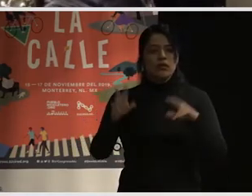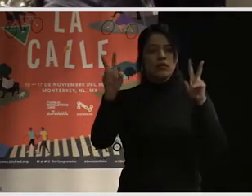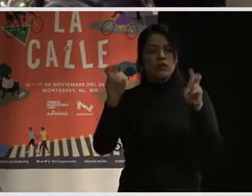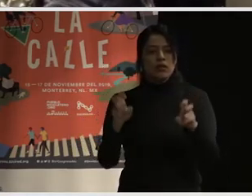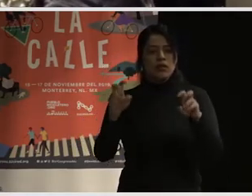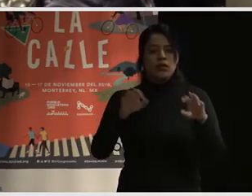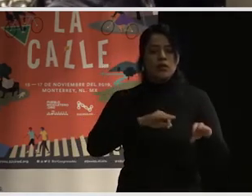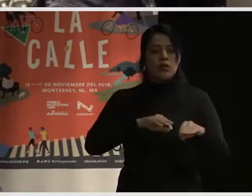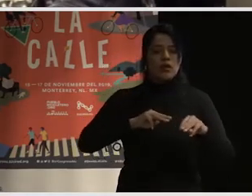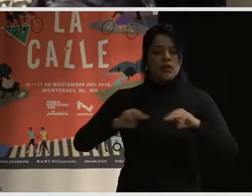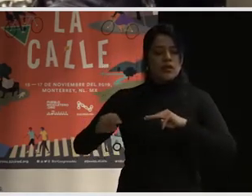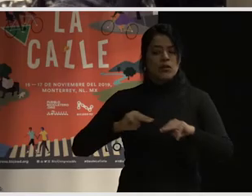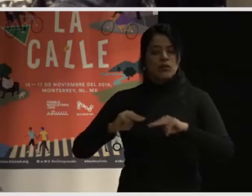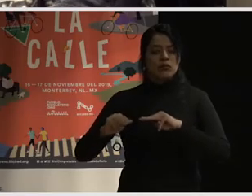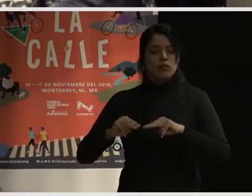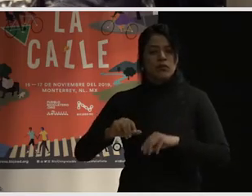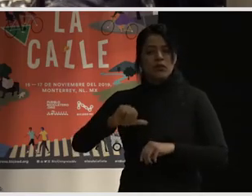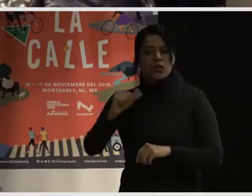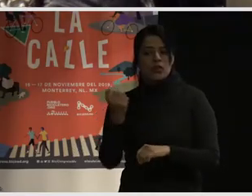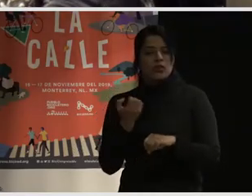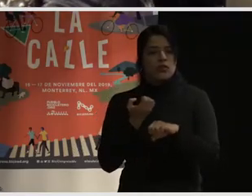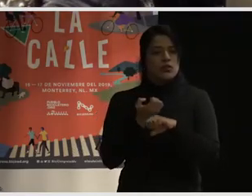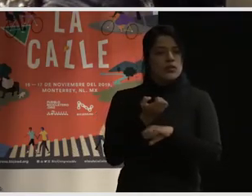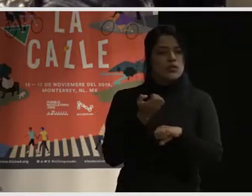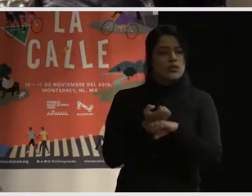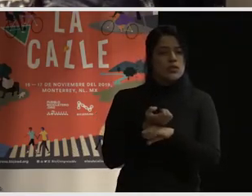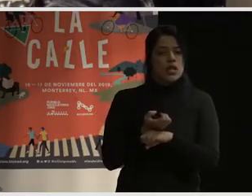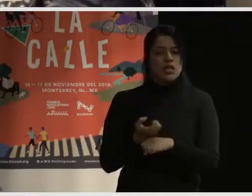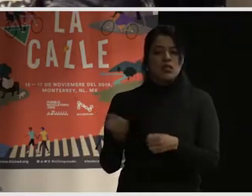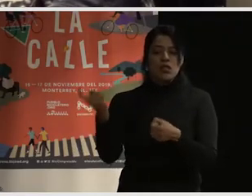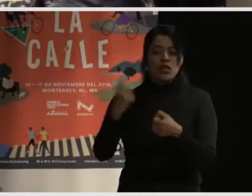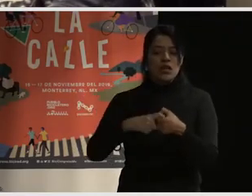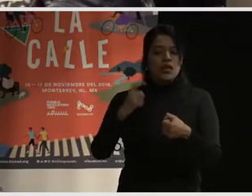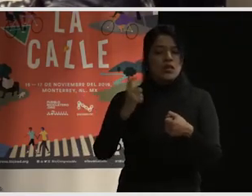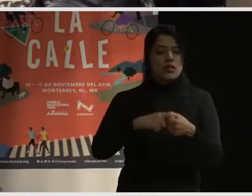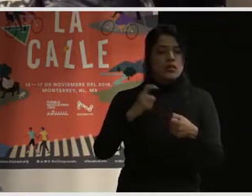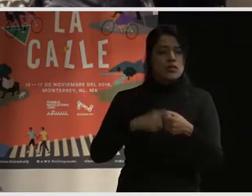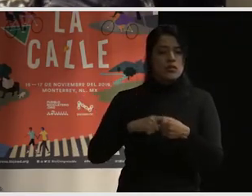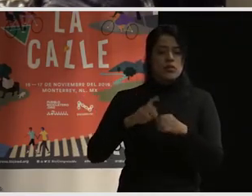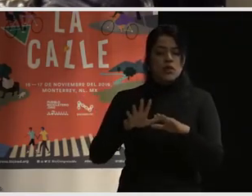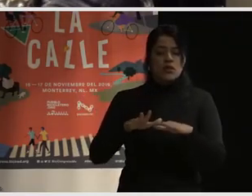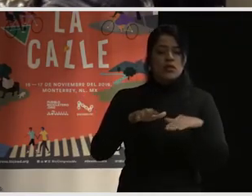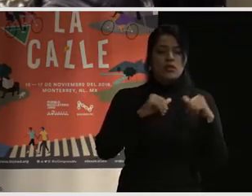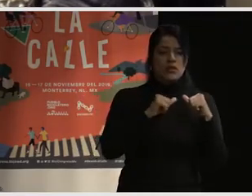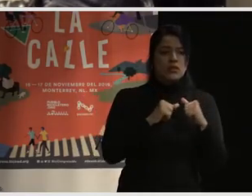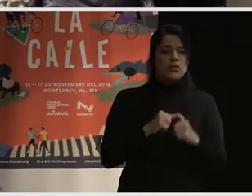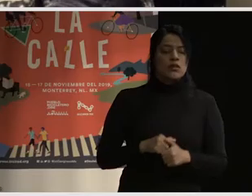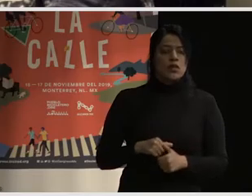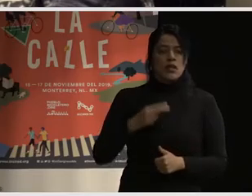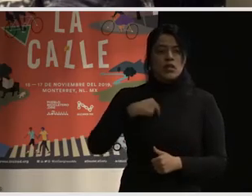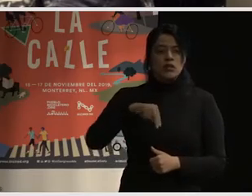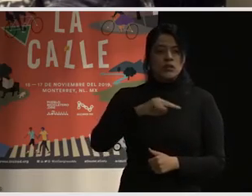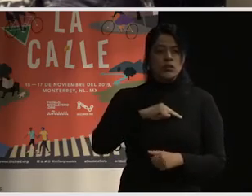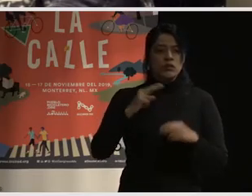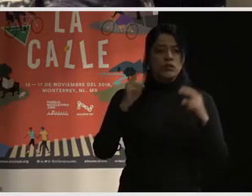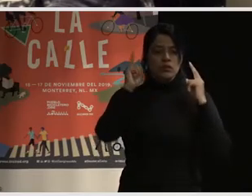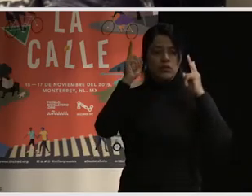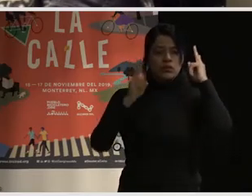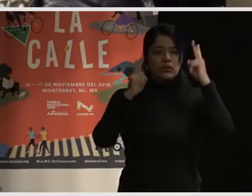movilidad de otros estados a sumarse a este tipo de encuentros nosotros los visitamos del